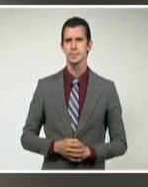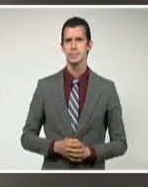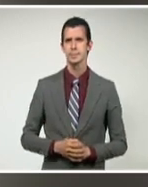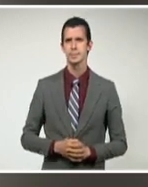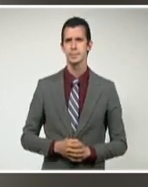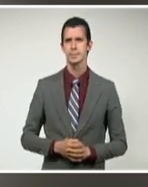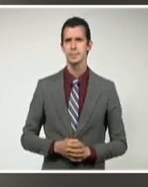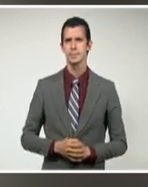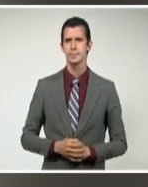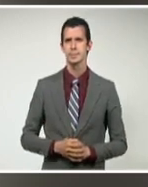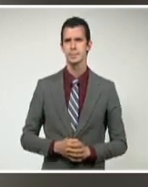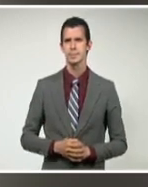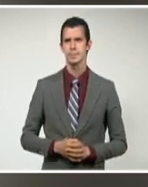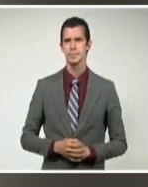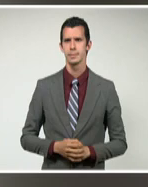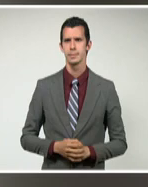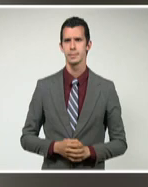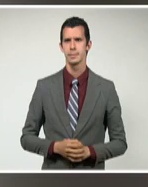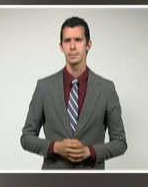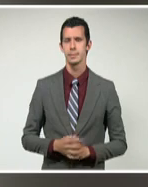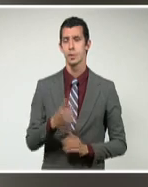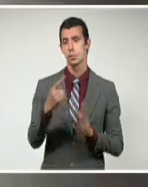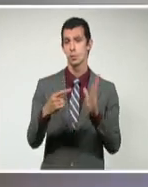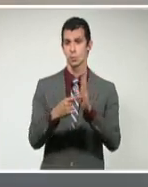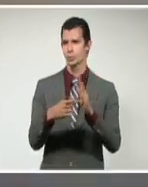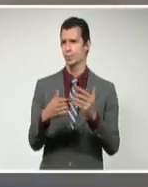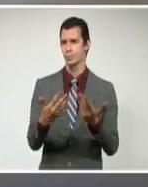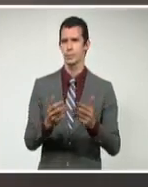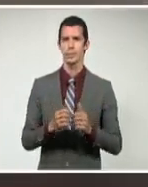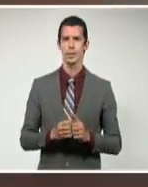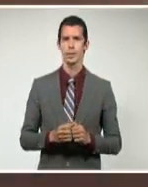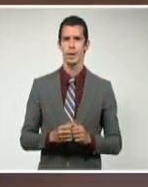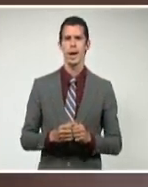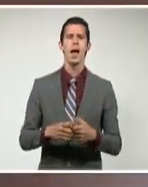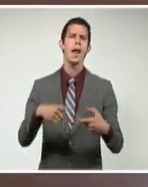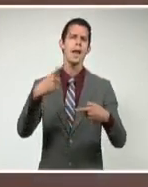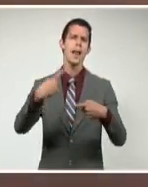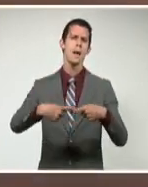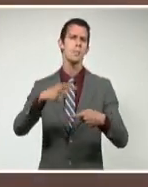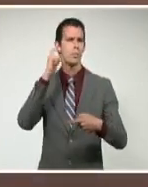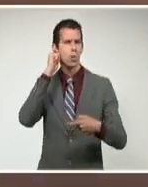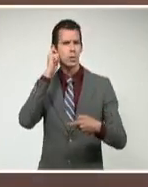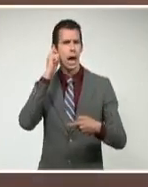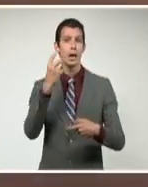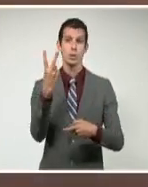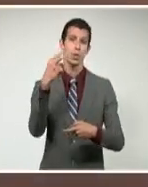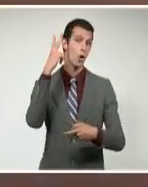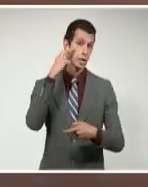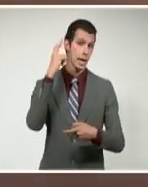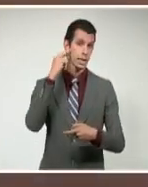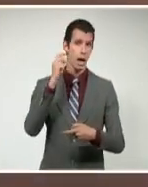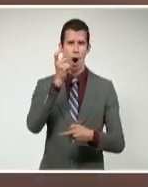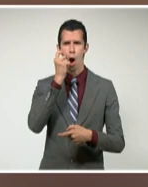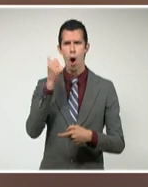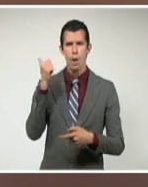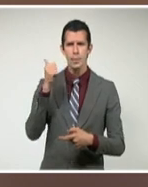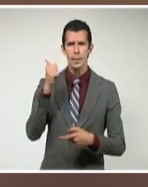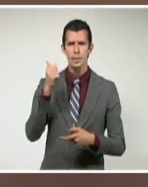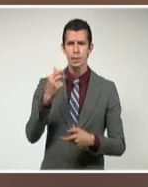del patético espectáculo es que la esposa y dos de las nietas de Orlando, dos niñas, una de